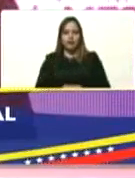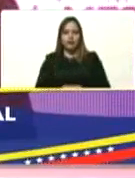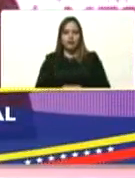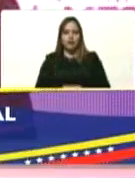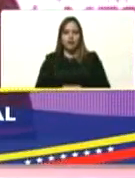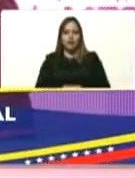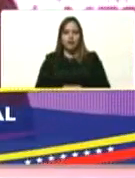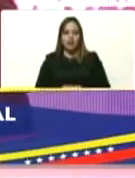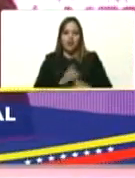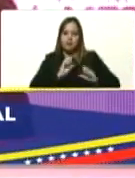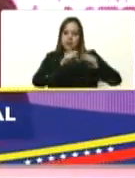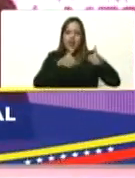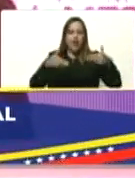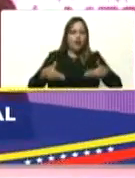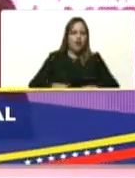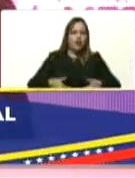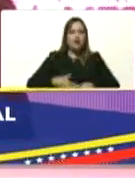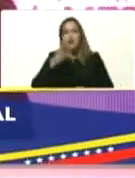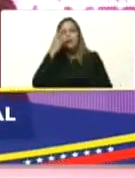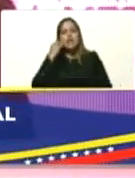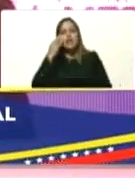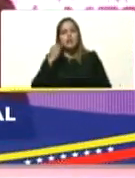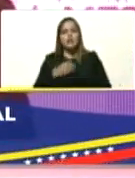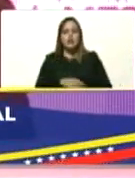desde la lucha, desde la experiencia,